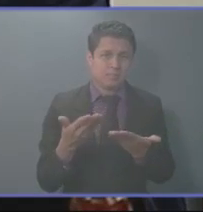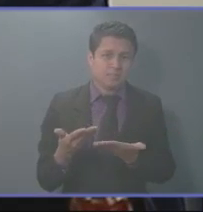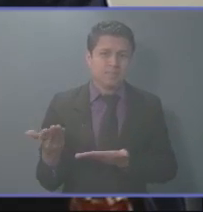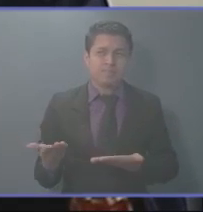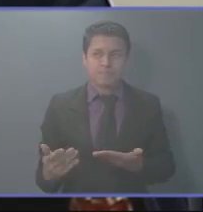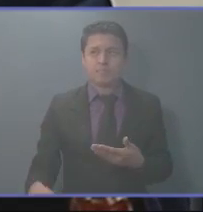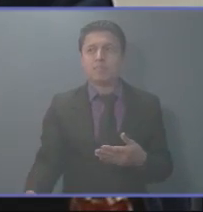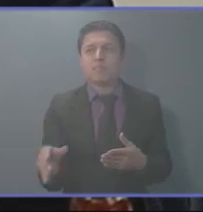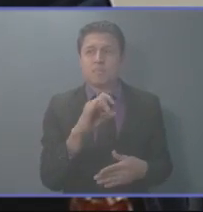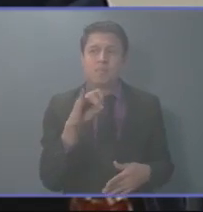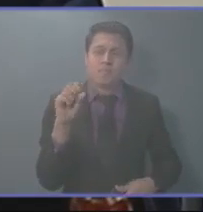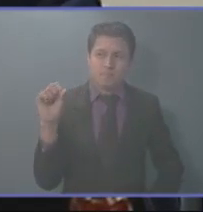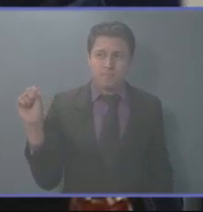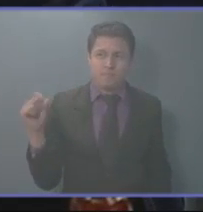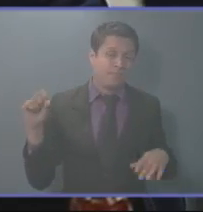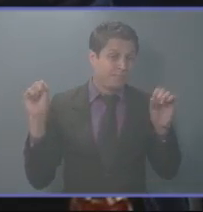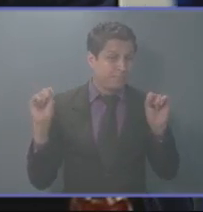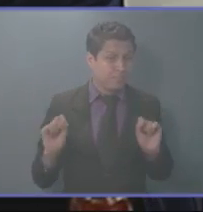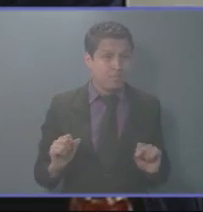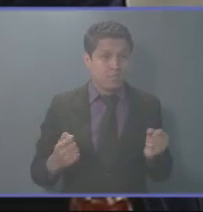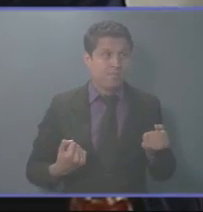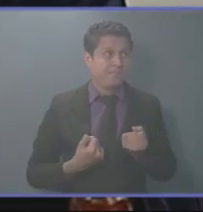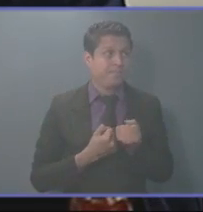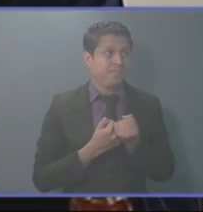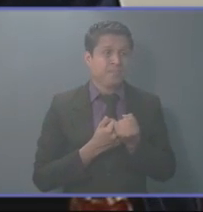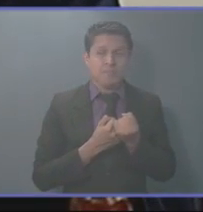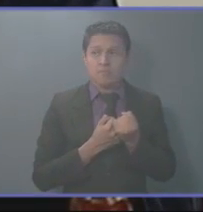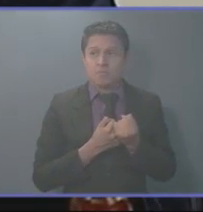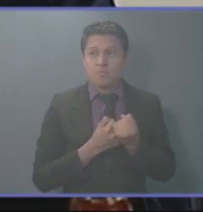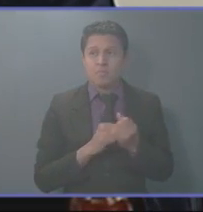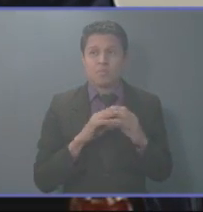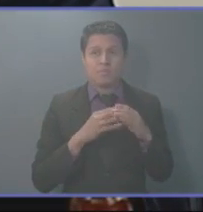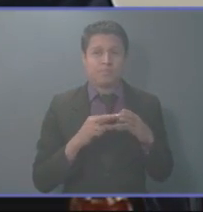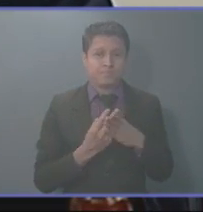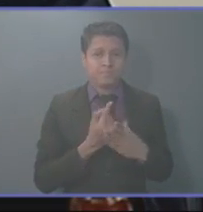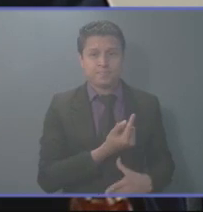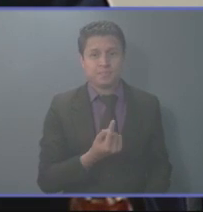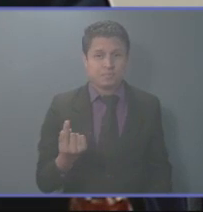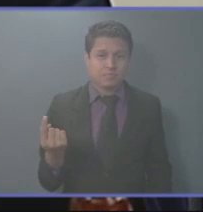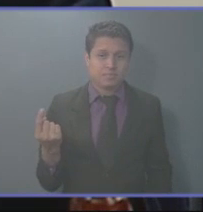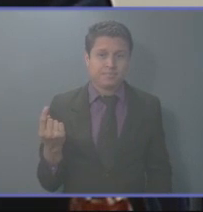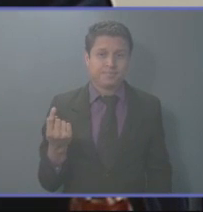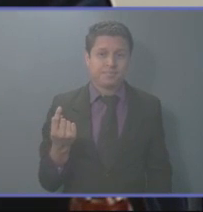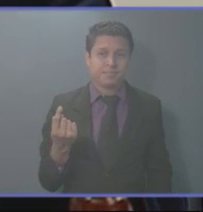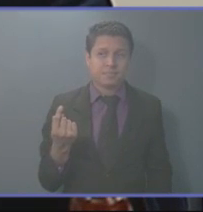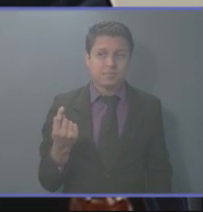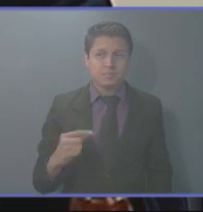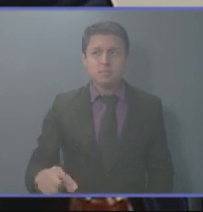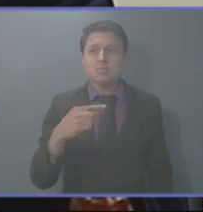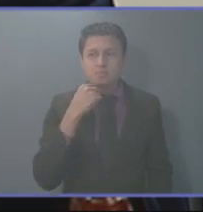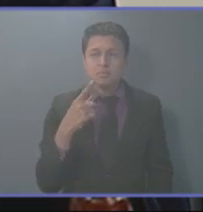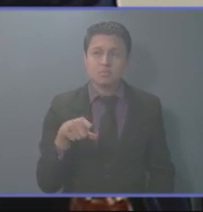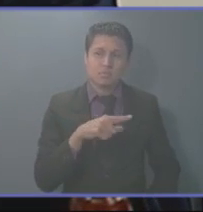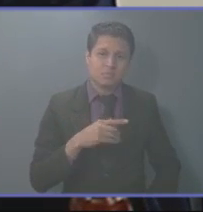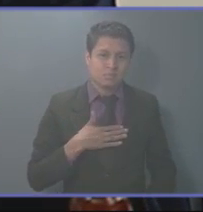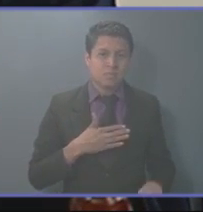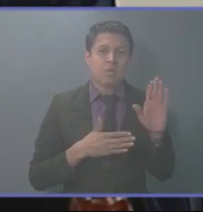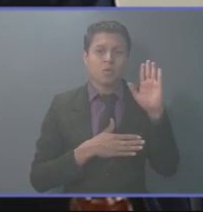Social, no poder contar con un equipo de personas que tengan ese